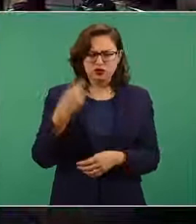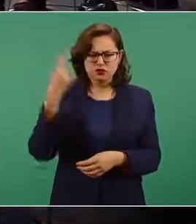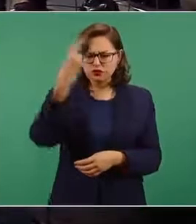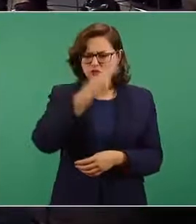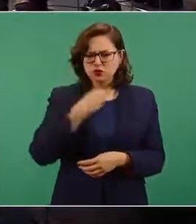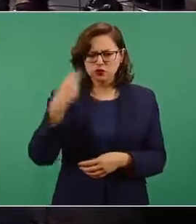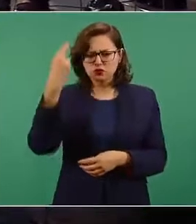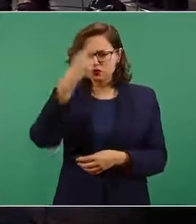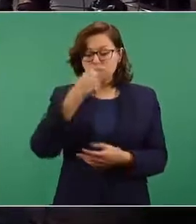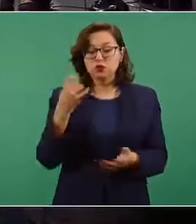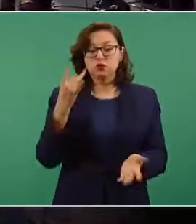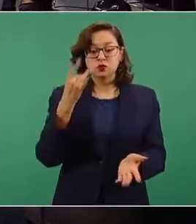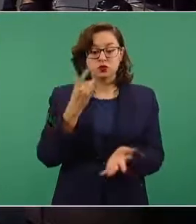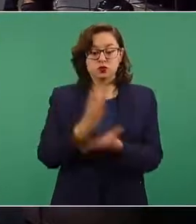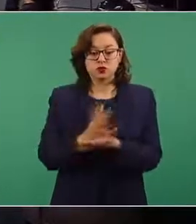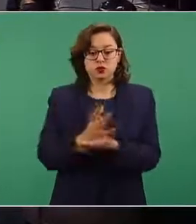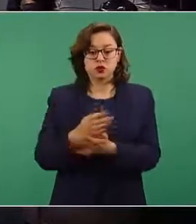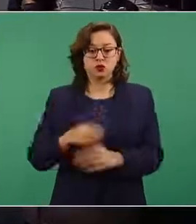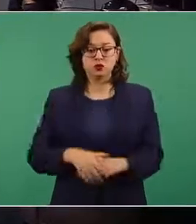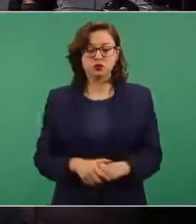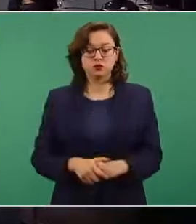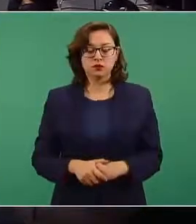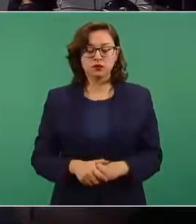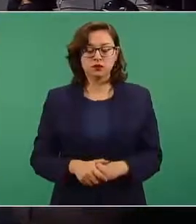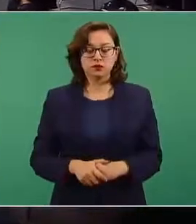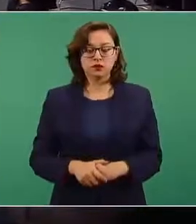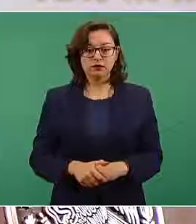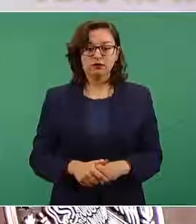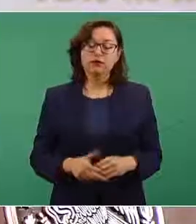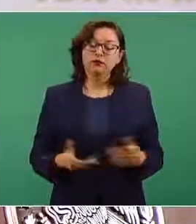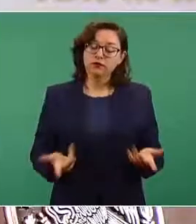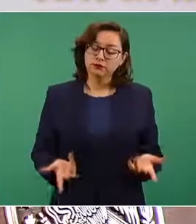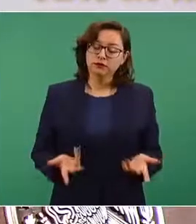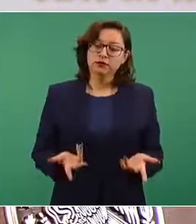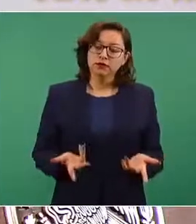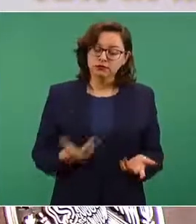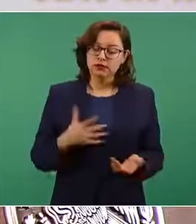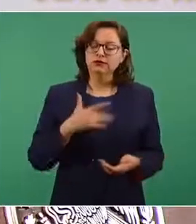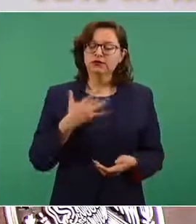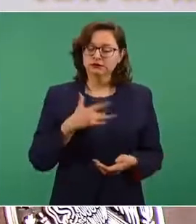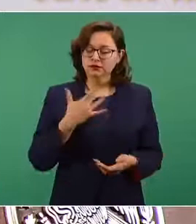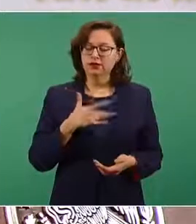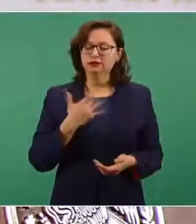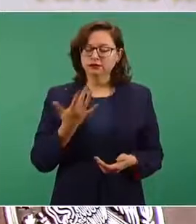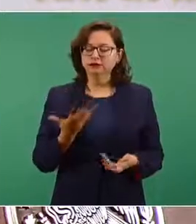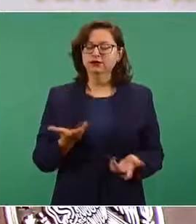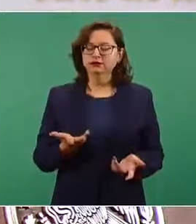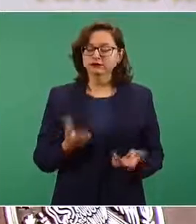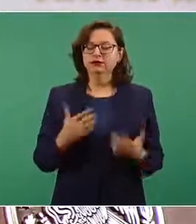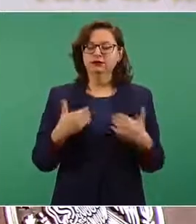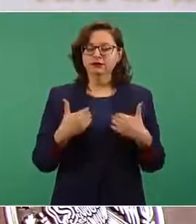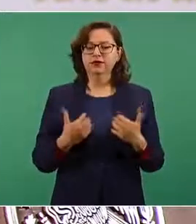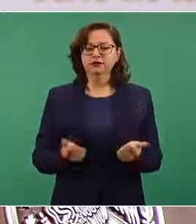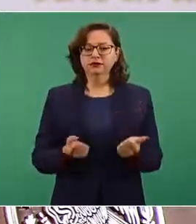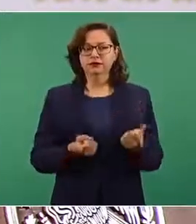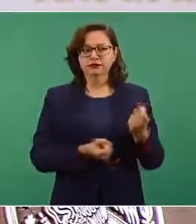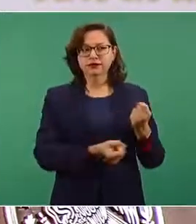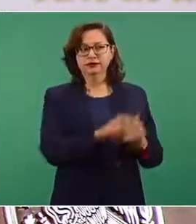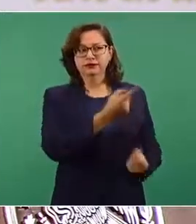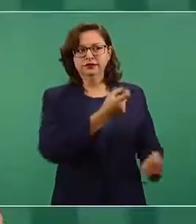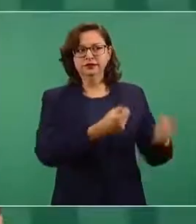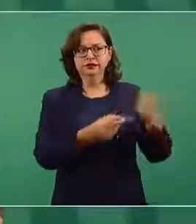luego, no deja de haber inquietud porque como hay también